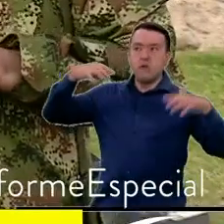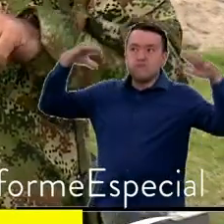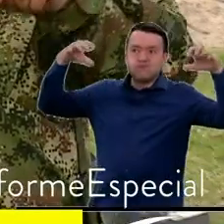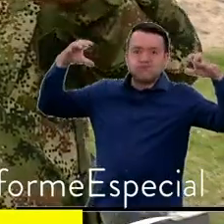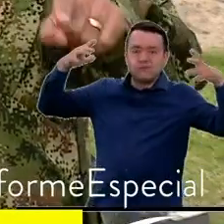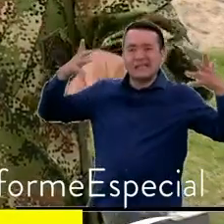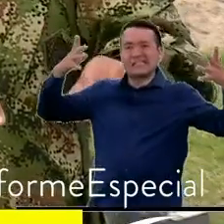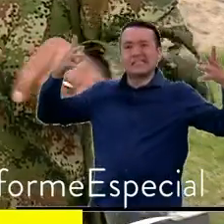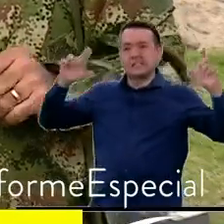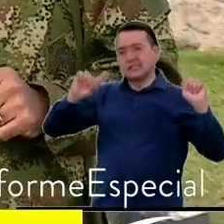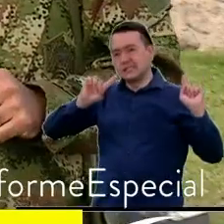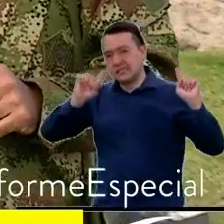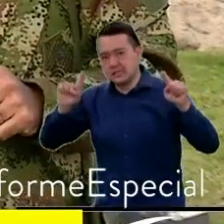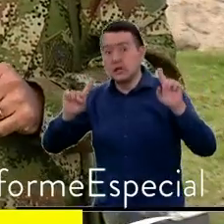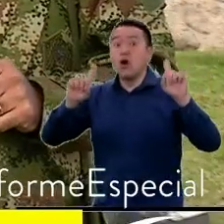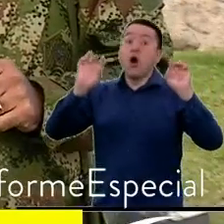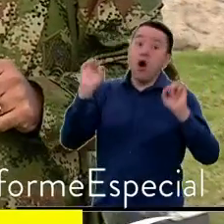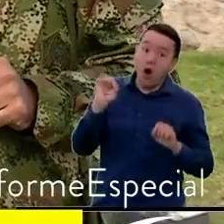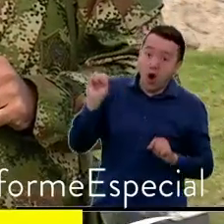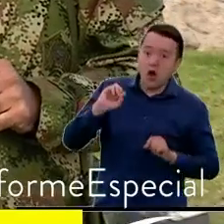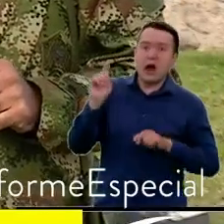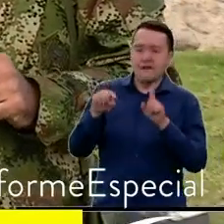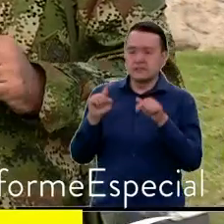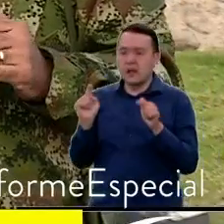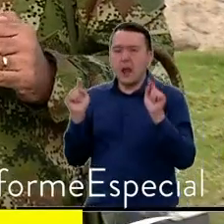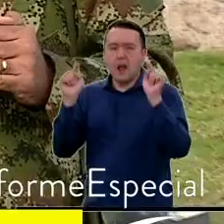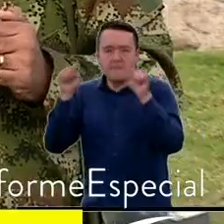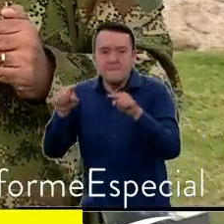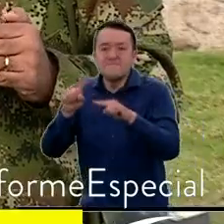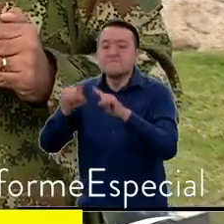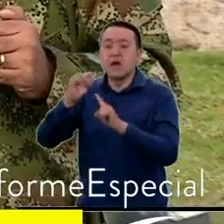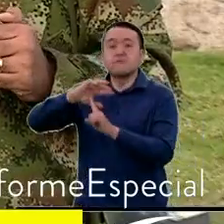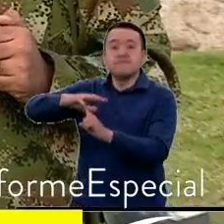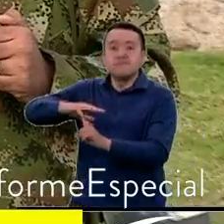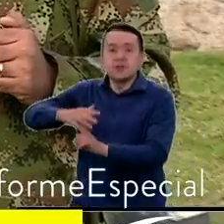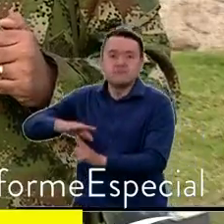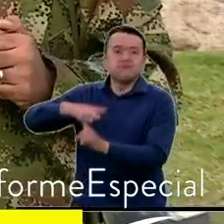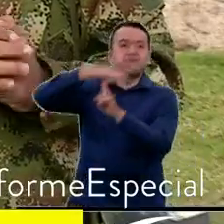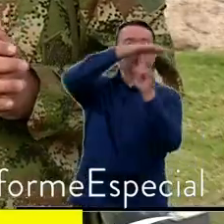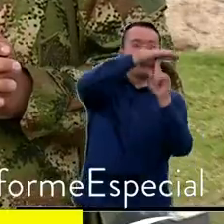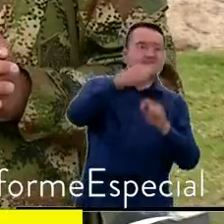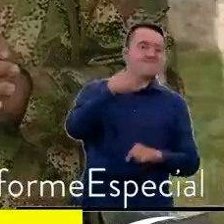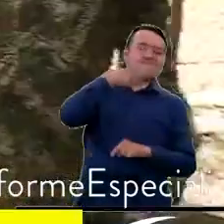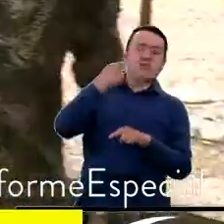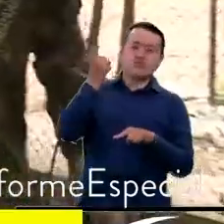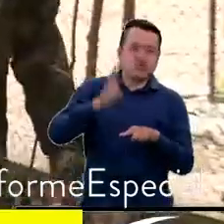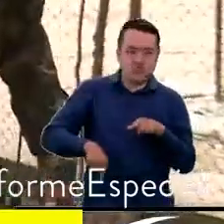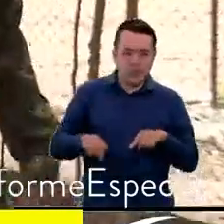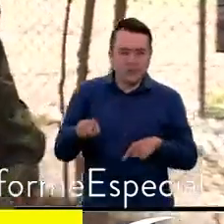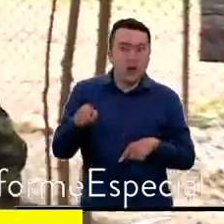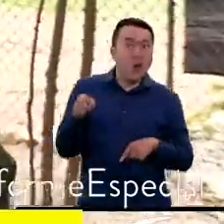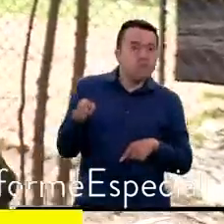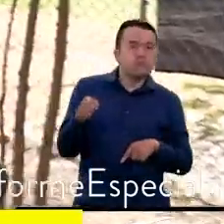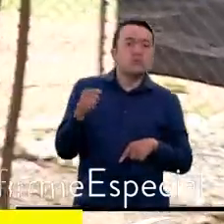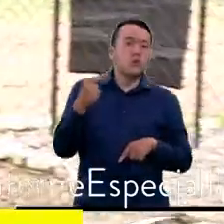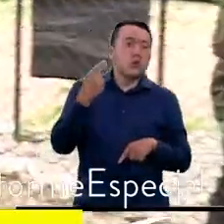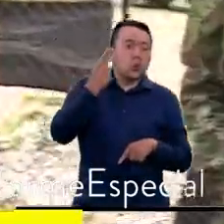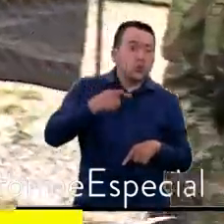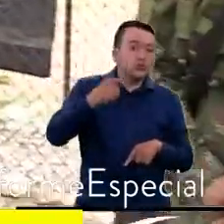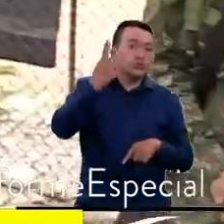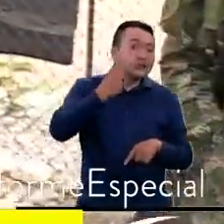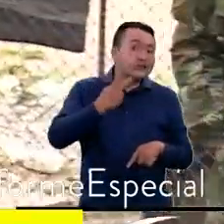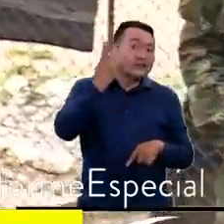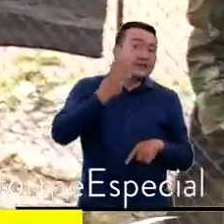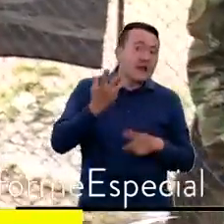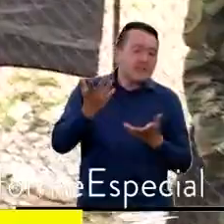O aún, estando en el objetivo, nos impiden salir de él y permanecer uno, dos o tres días hasta que las condiciones mejoren. Mientras